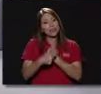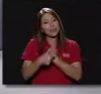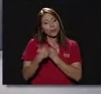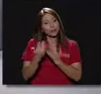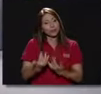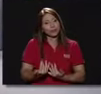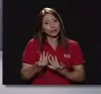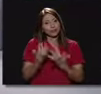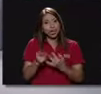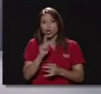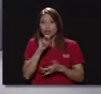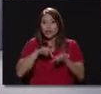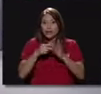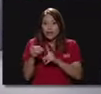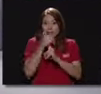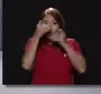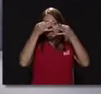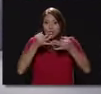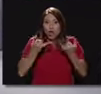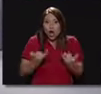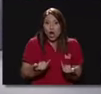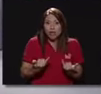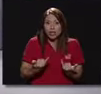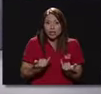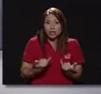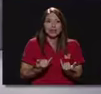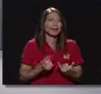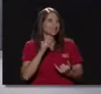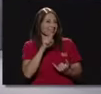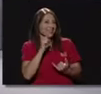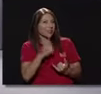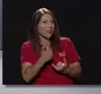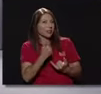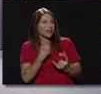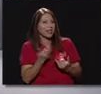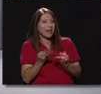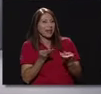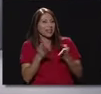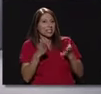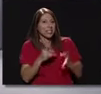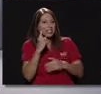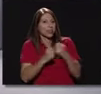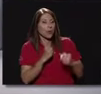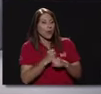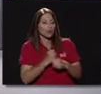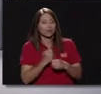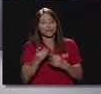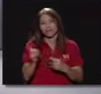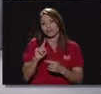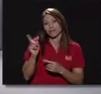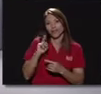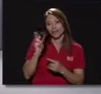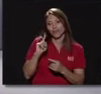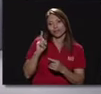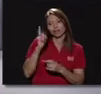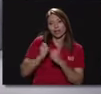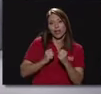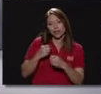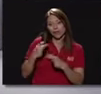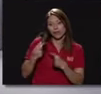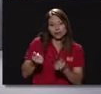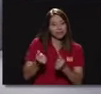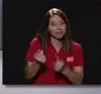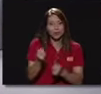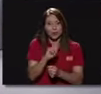algo de que las medidas que se tomen hoy... Sí. En el caso de 6 meses, un año, se van a ver, ¿verdad? Entonces, pues ahí